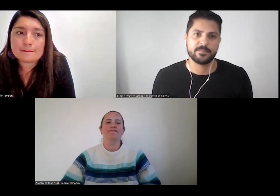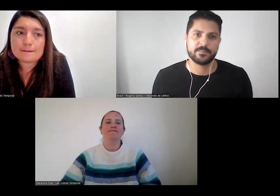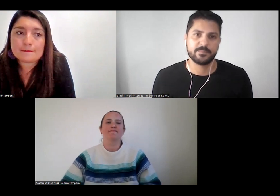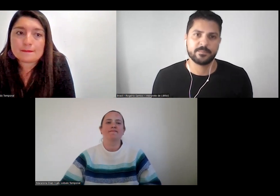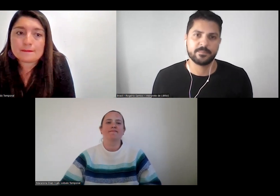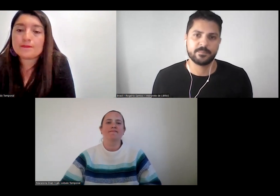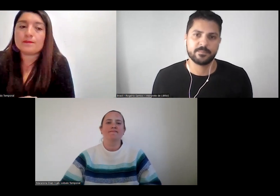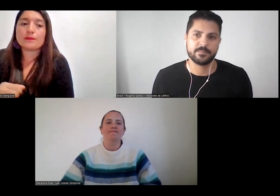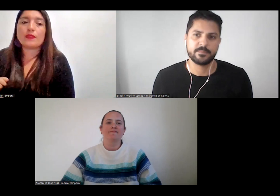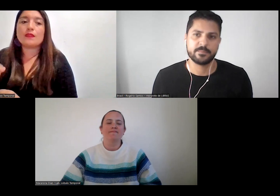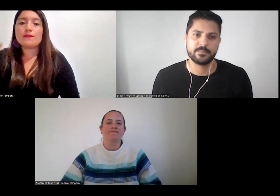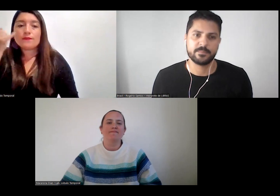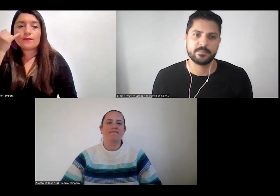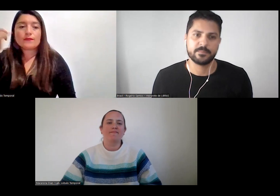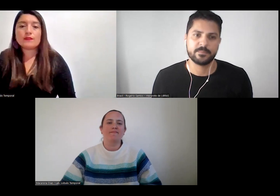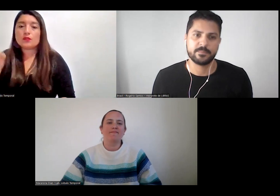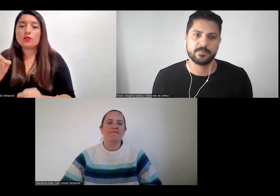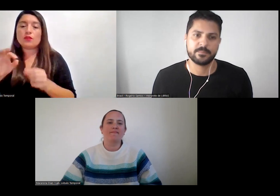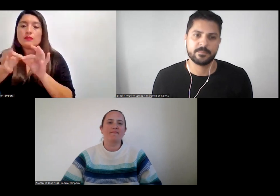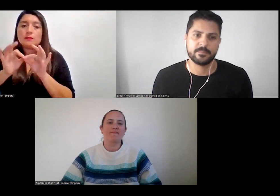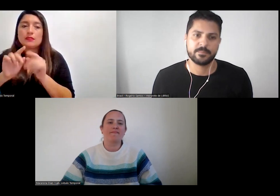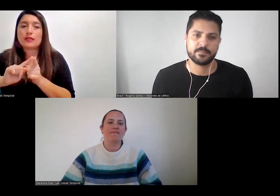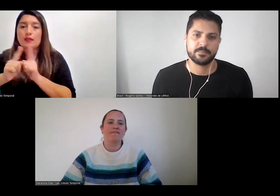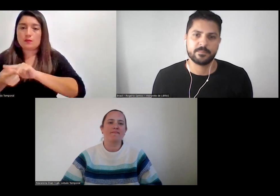Vamos a hacer cambio de intérprete.